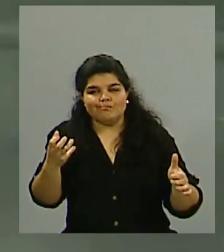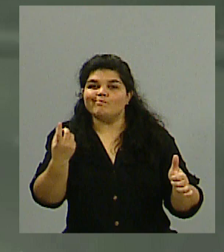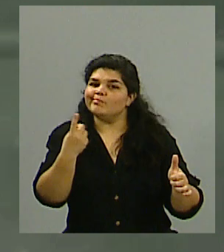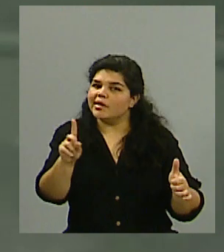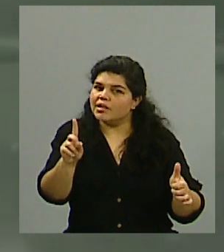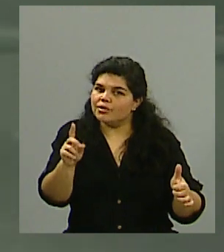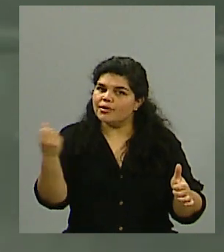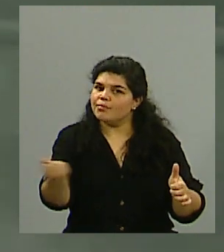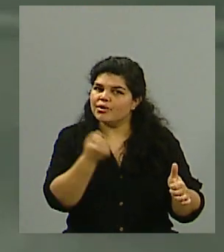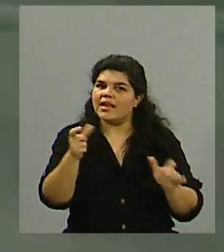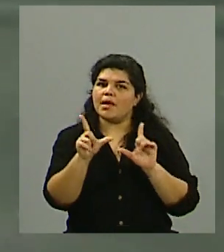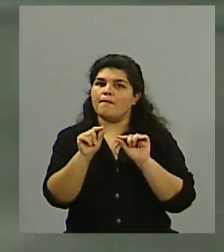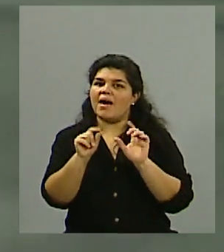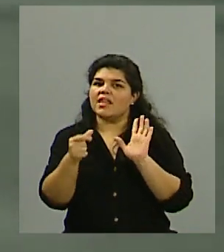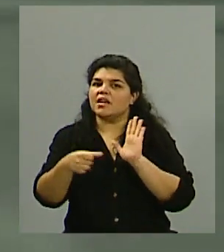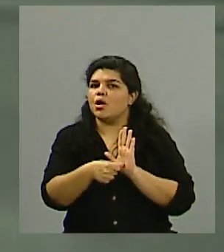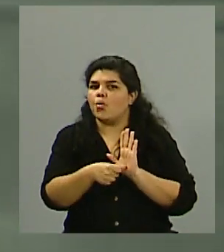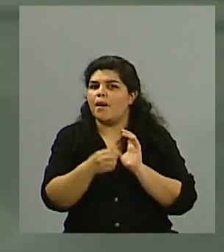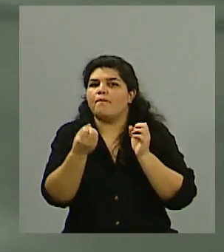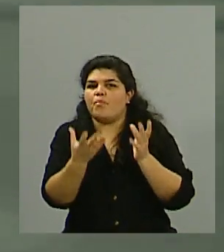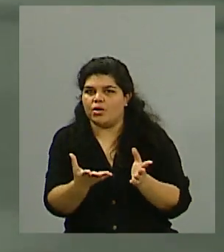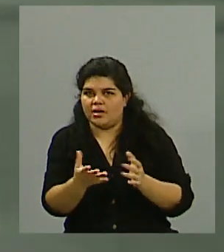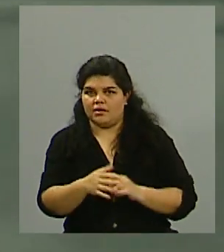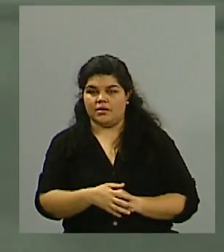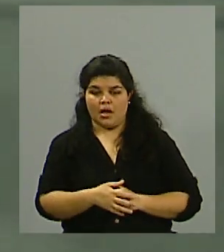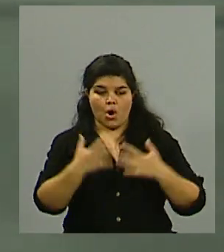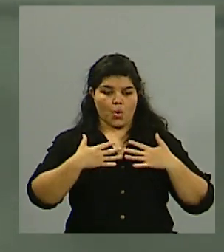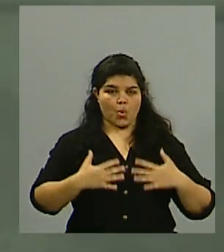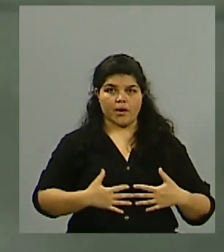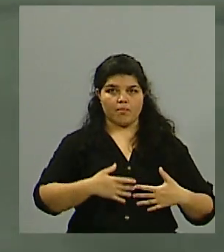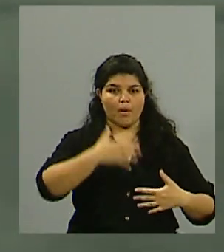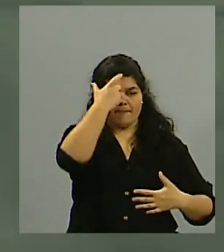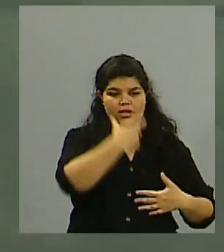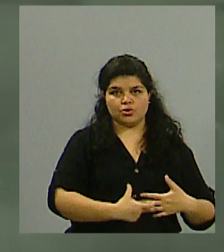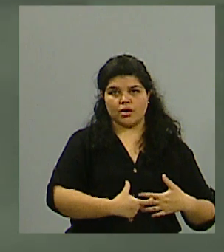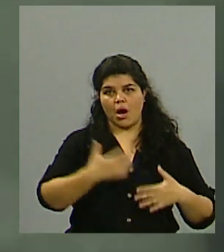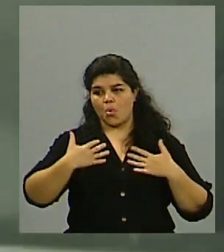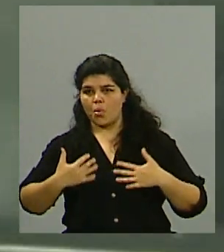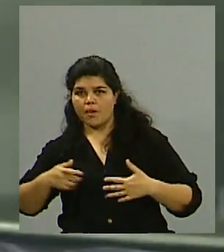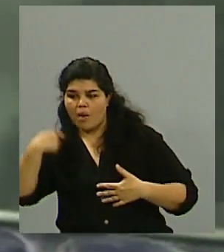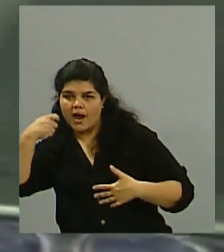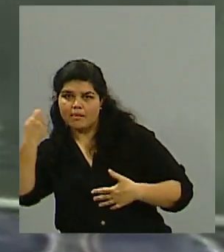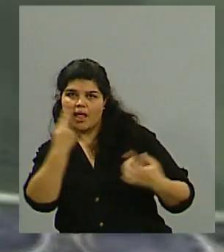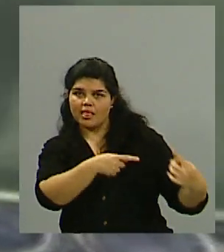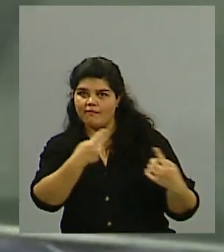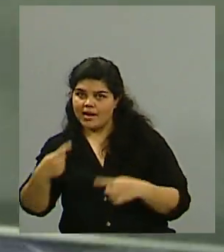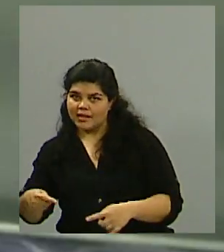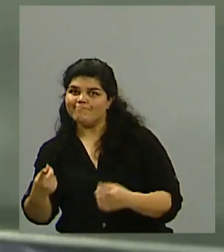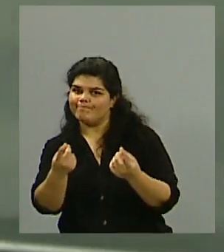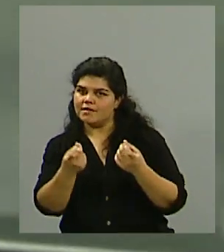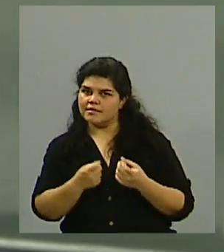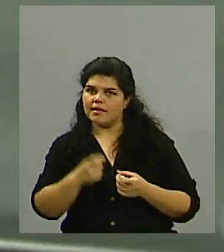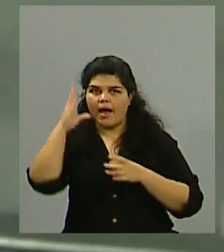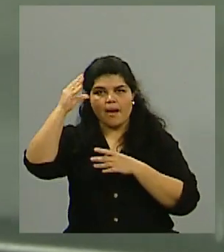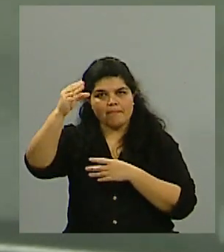¿Y cómo es en el caso, bueno, me imagino que en los perros es un poco más fácil, pero es para todos los animales? Sí, en realidad nosotros